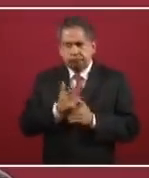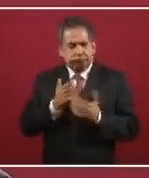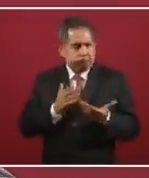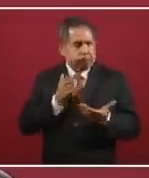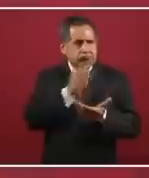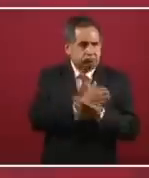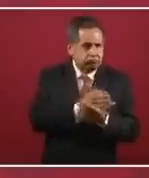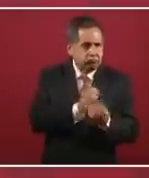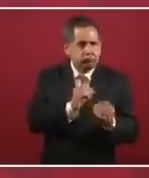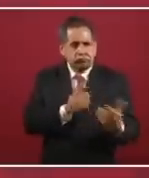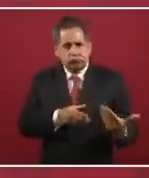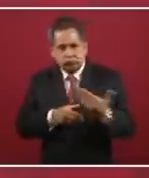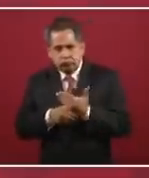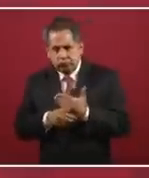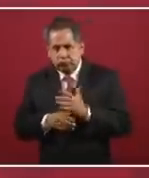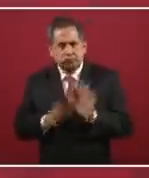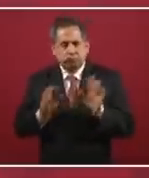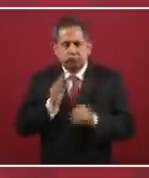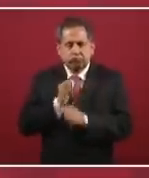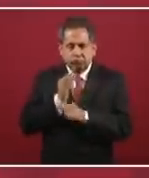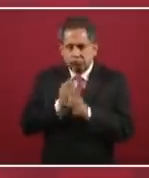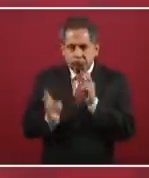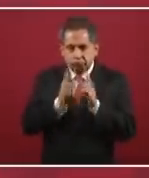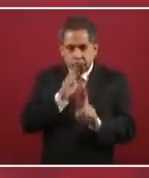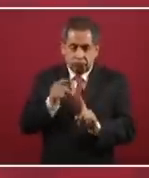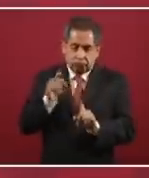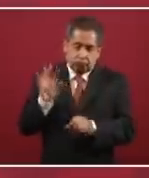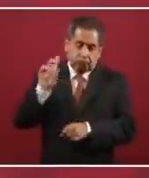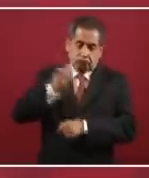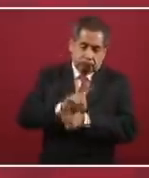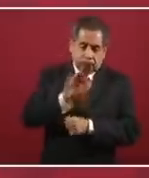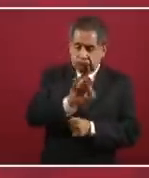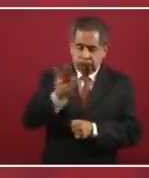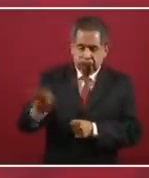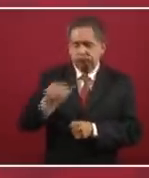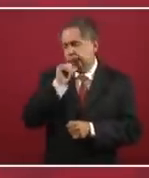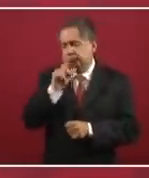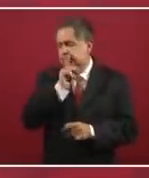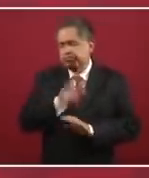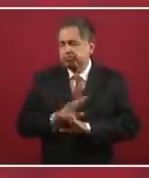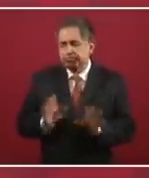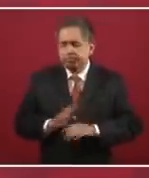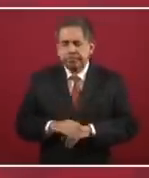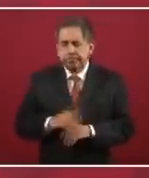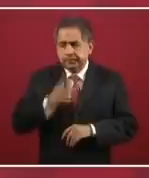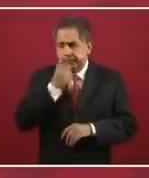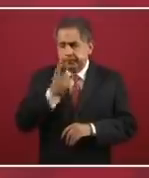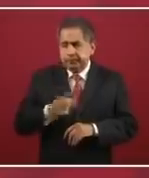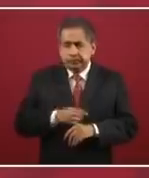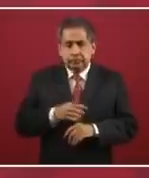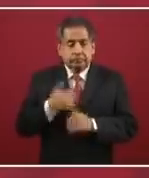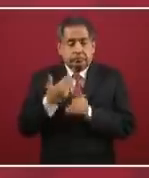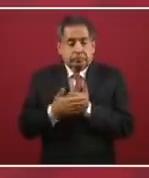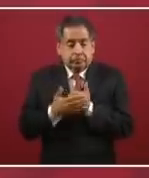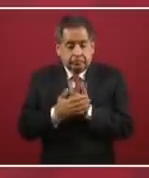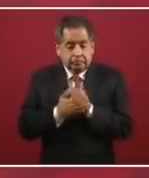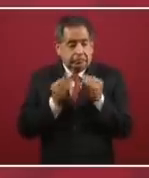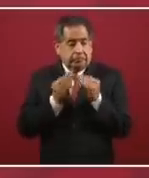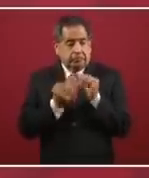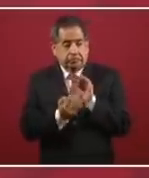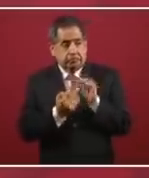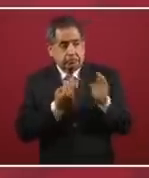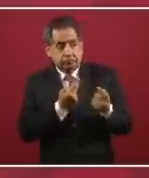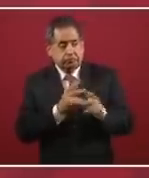un encuentro, pero no se habló de una fecha específica ni tenemos una intención en el corto plazo de llevar a cabo ese